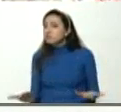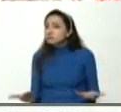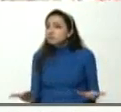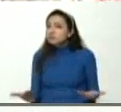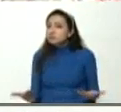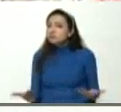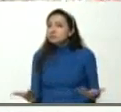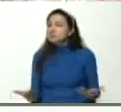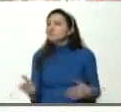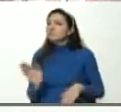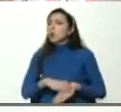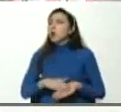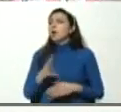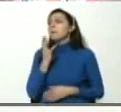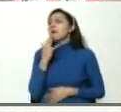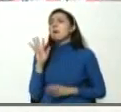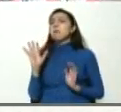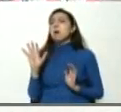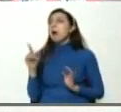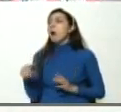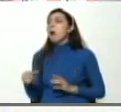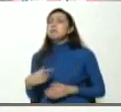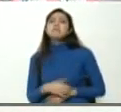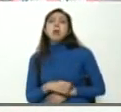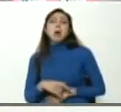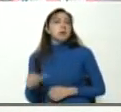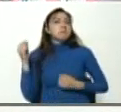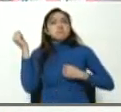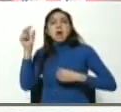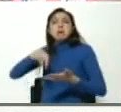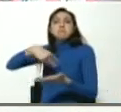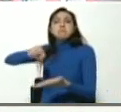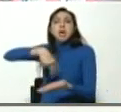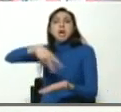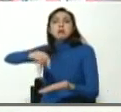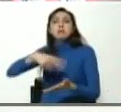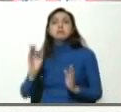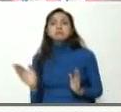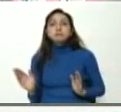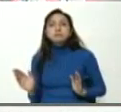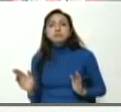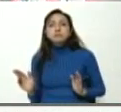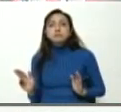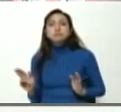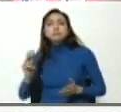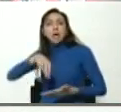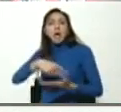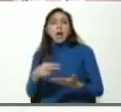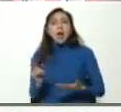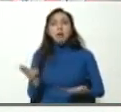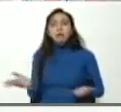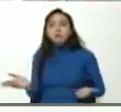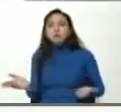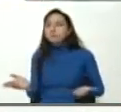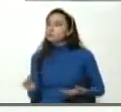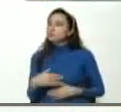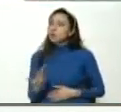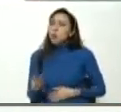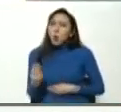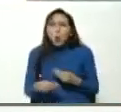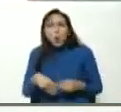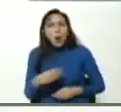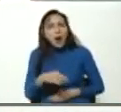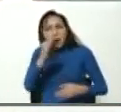porque se la pasaba en tick tock bailando en ti todo porque invertir